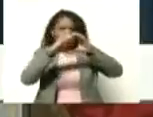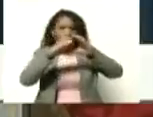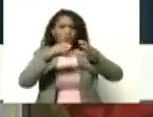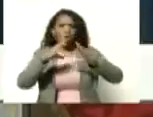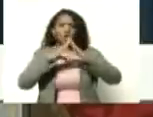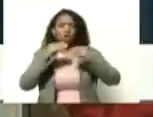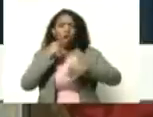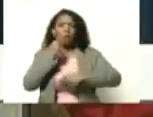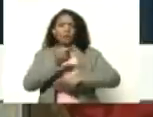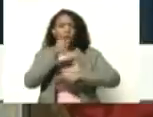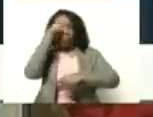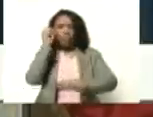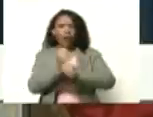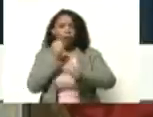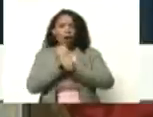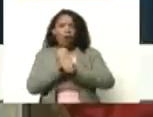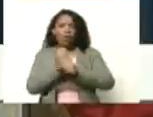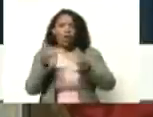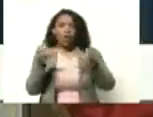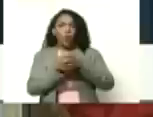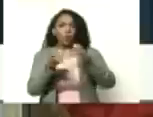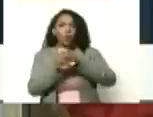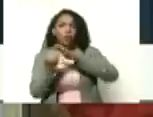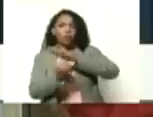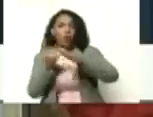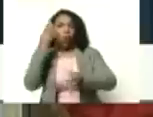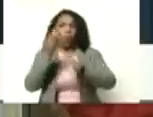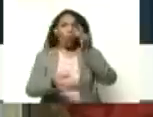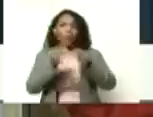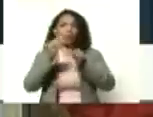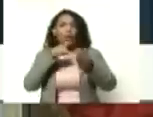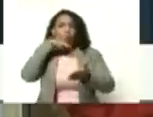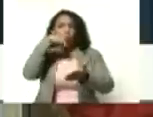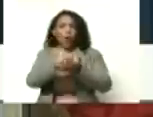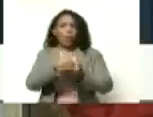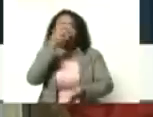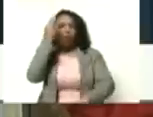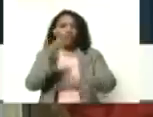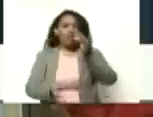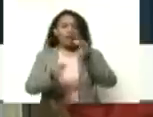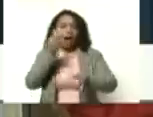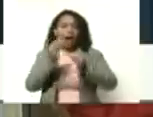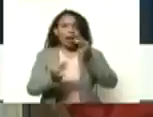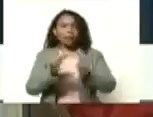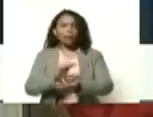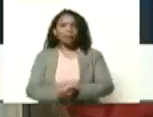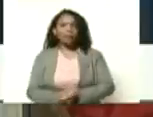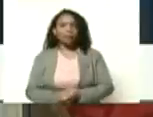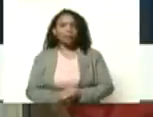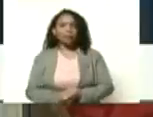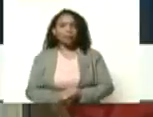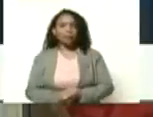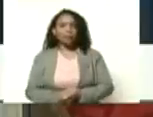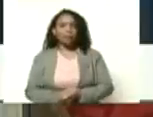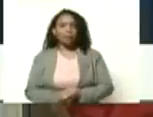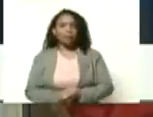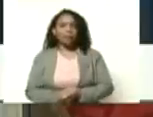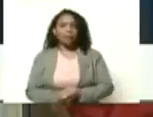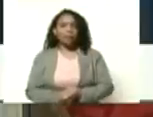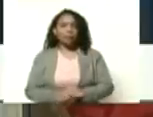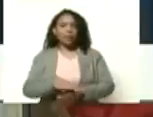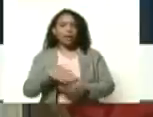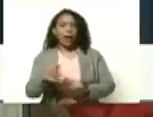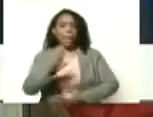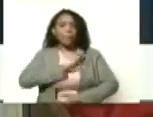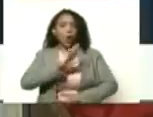trabajo de los órganos auxiliares de justicia que he mencionado de los fiscales abogados y que la